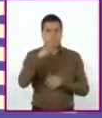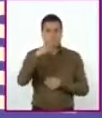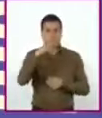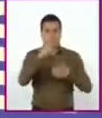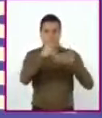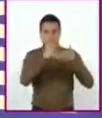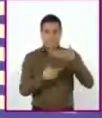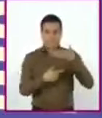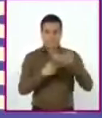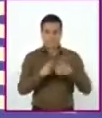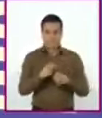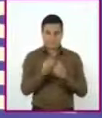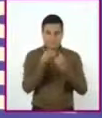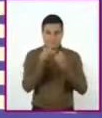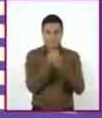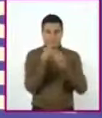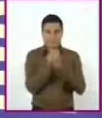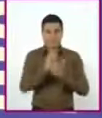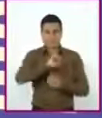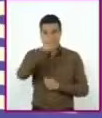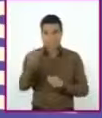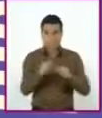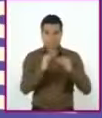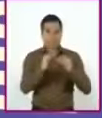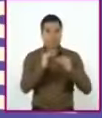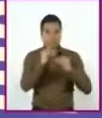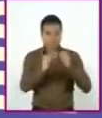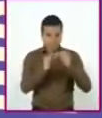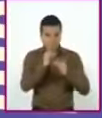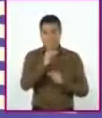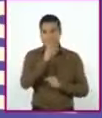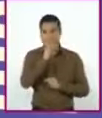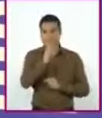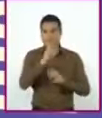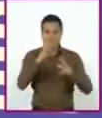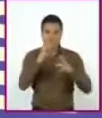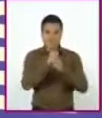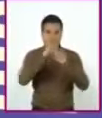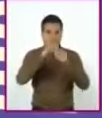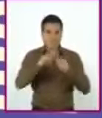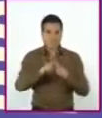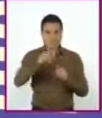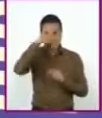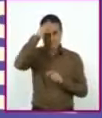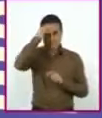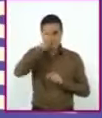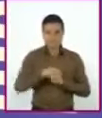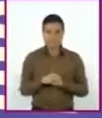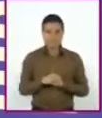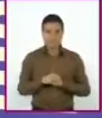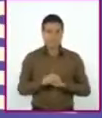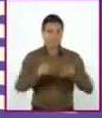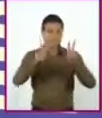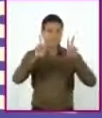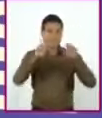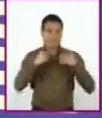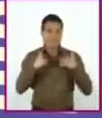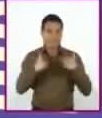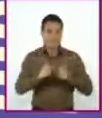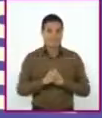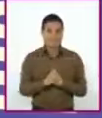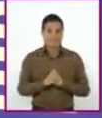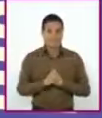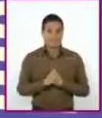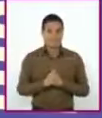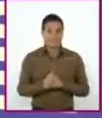vocabulario y mejorará la comprensión de este y otros temas. Otra estrategia que nos ayuda a comprender palabras